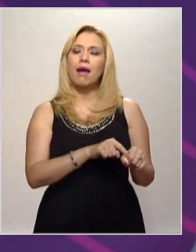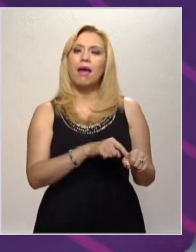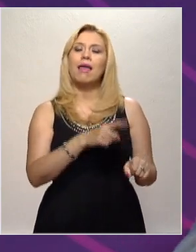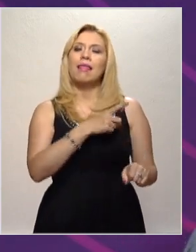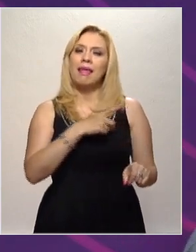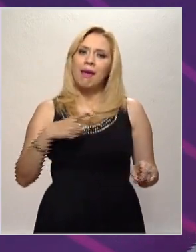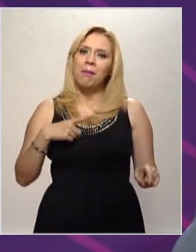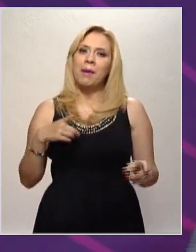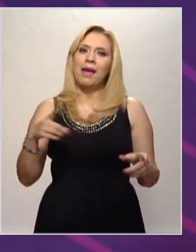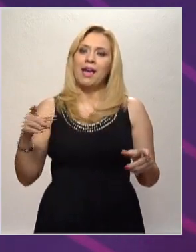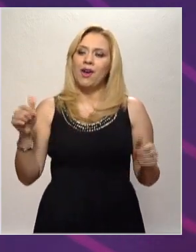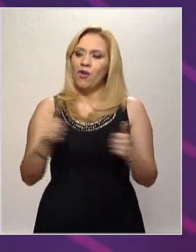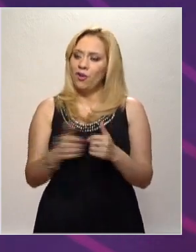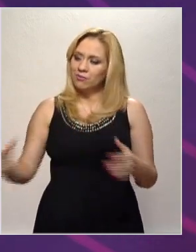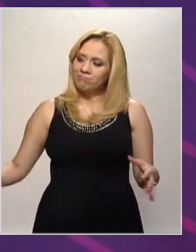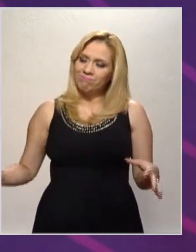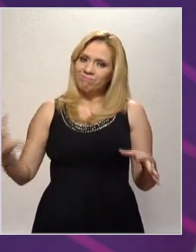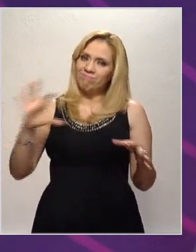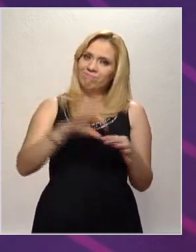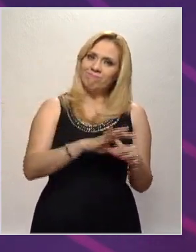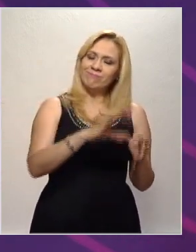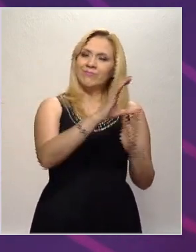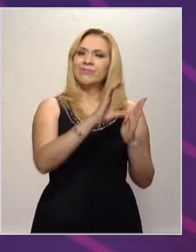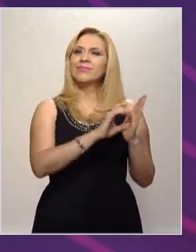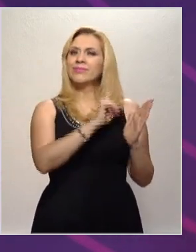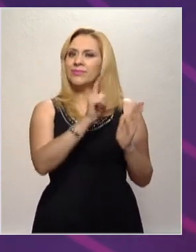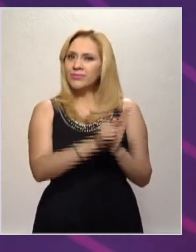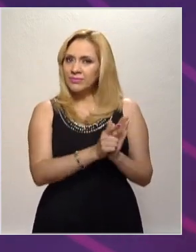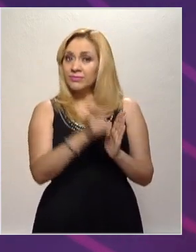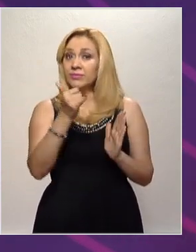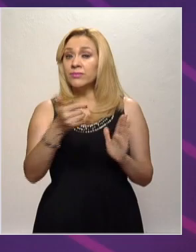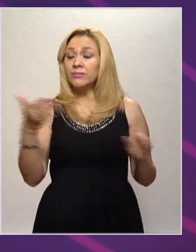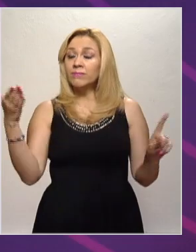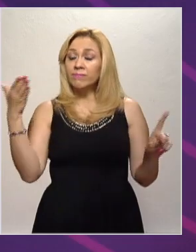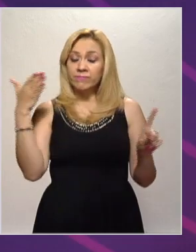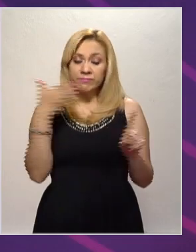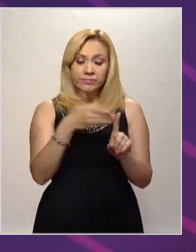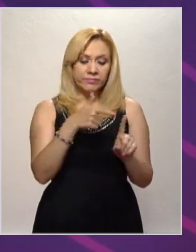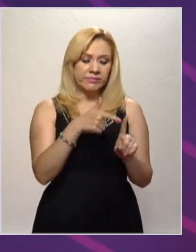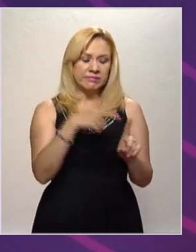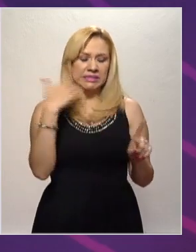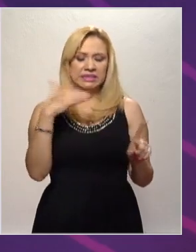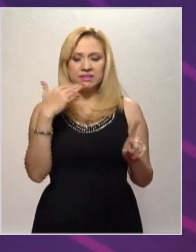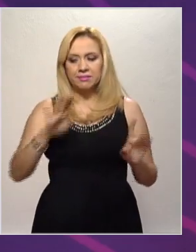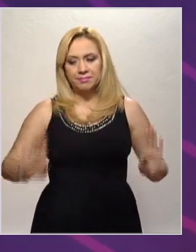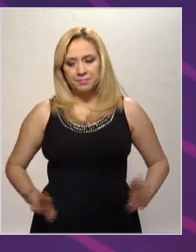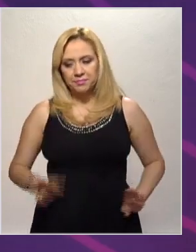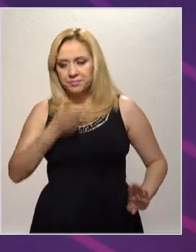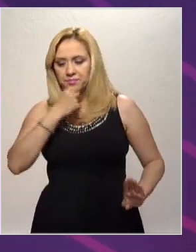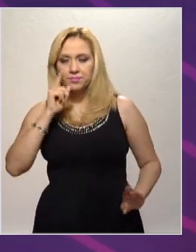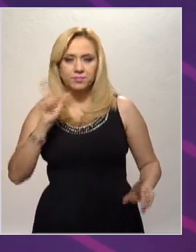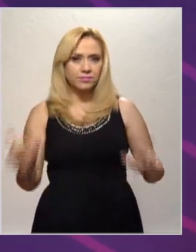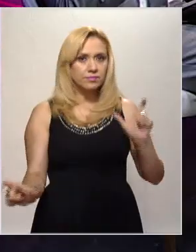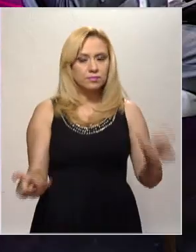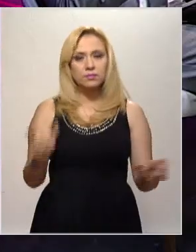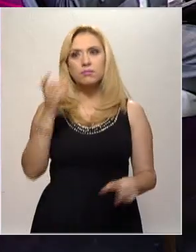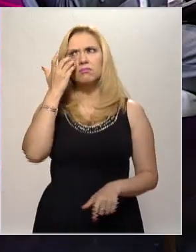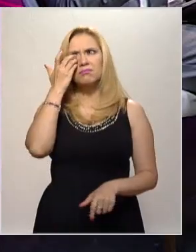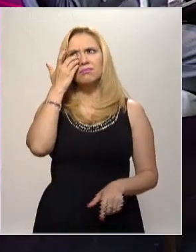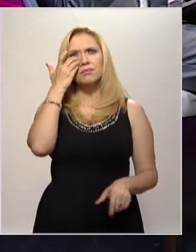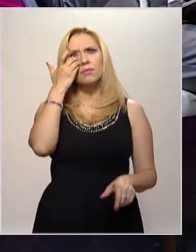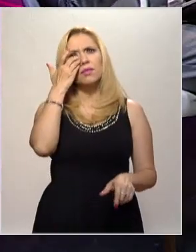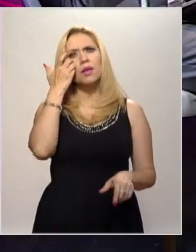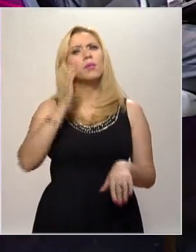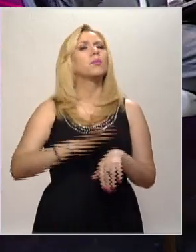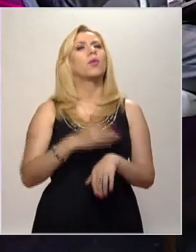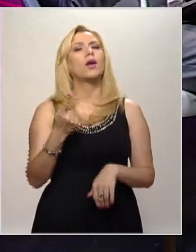ser interpretado bajo los estándares más generales y específicamente diría bajo la perspectiva de género. Y vuelvo a insistir en el punto porque creo